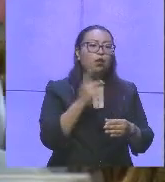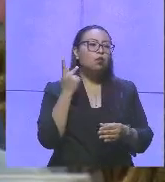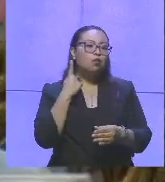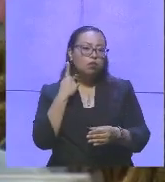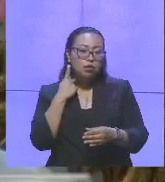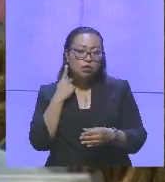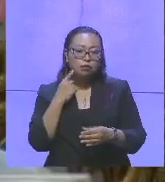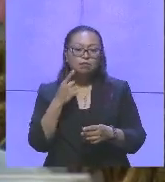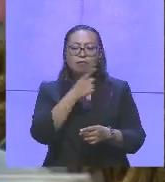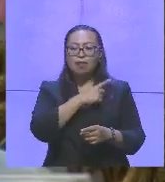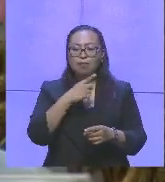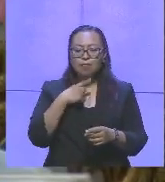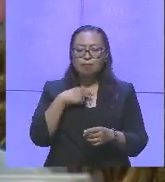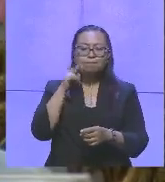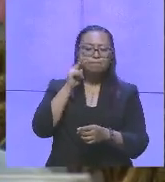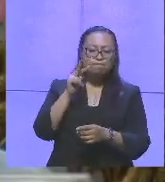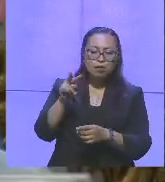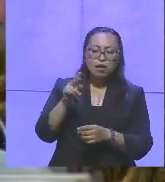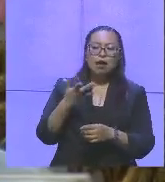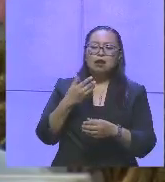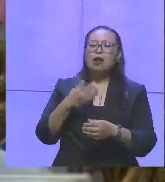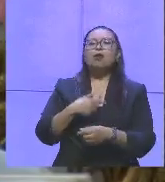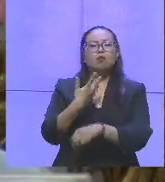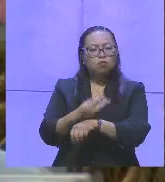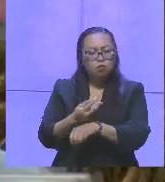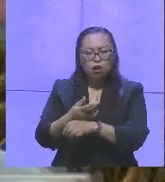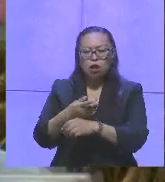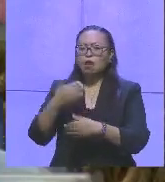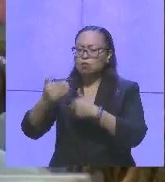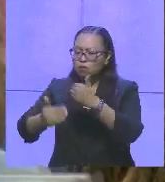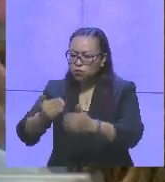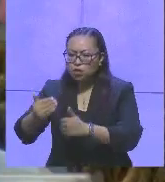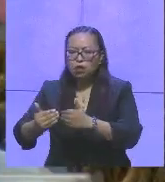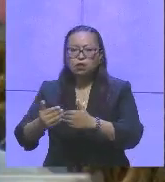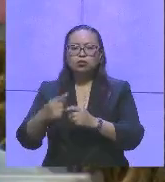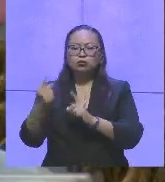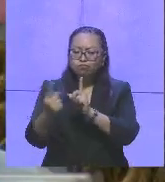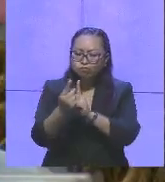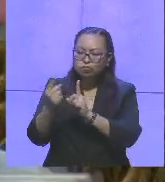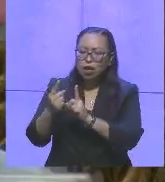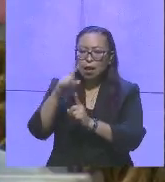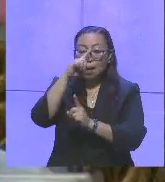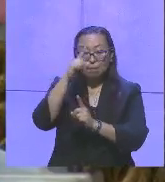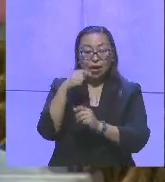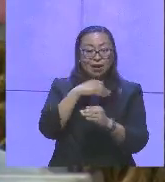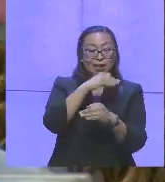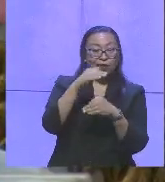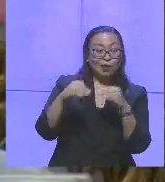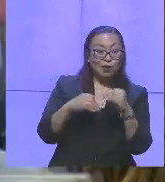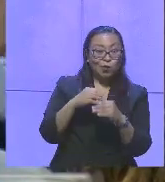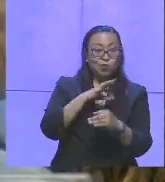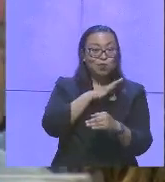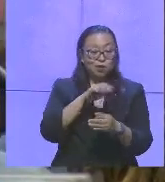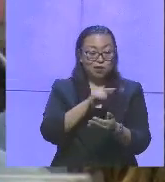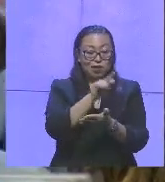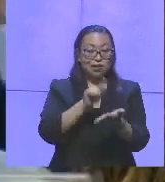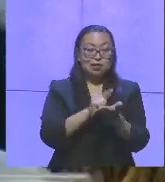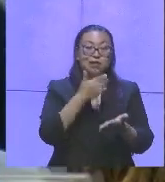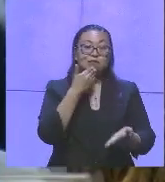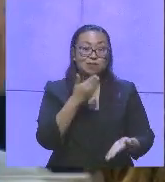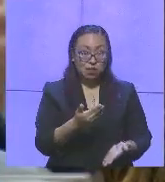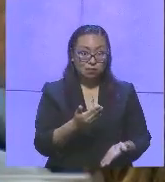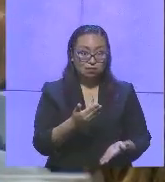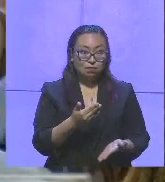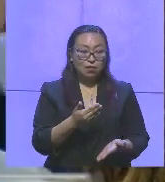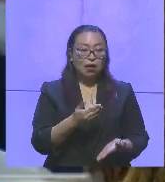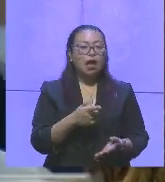políticos de cara a los procesos electorales para estar inmersos en este ámbito de legalidad, de integridad electoral.